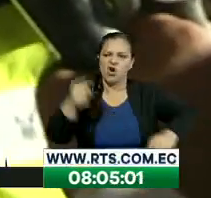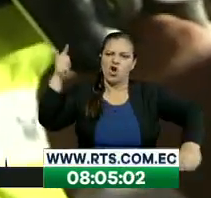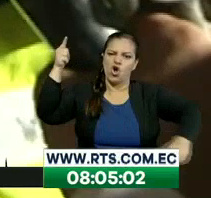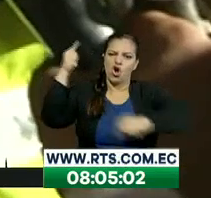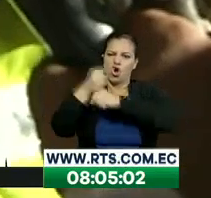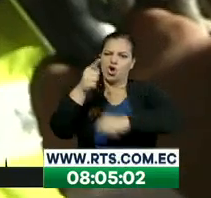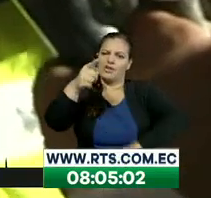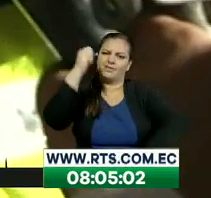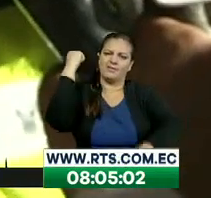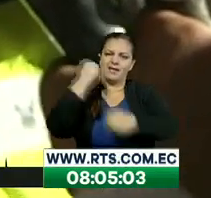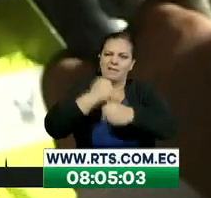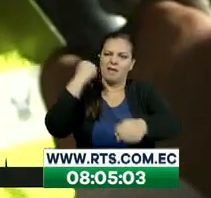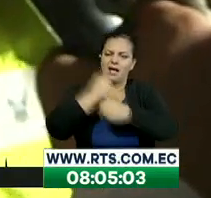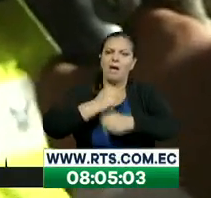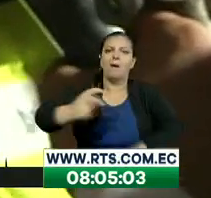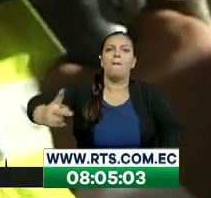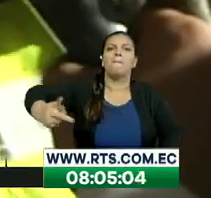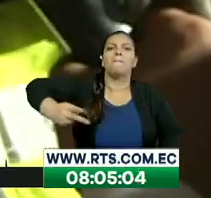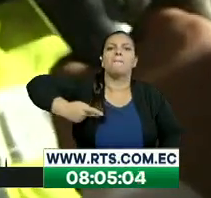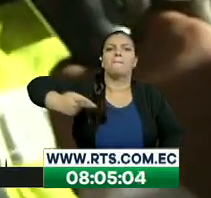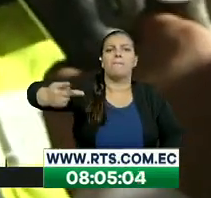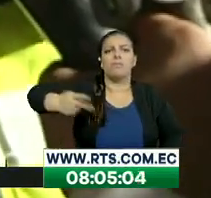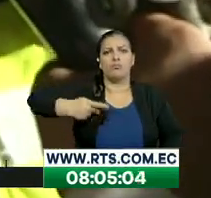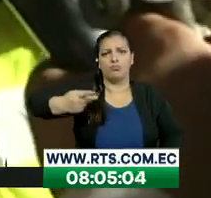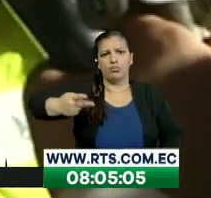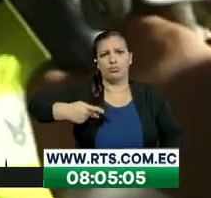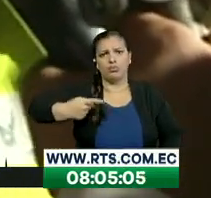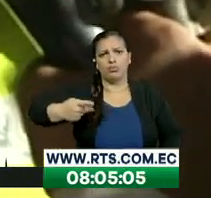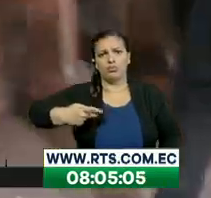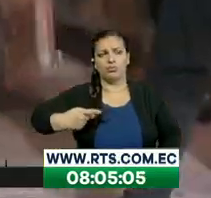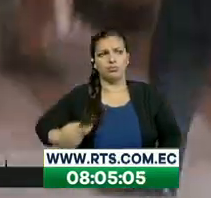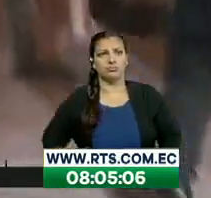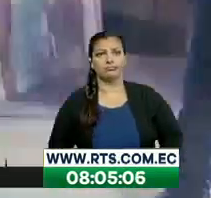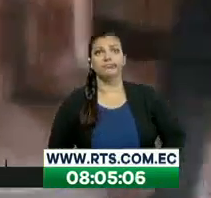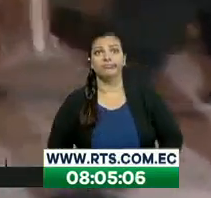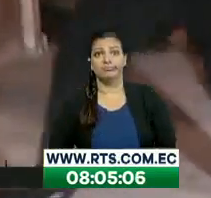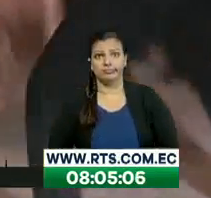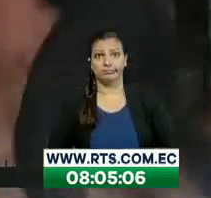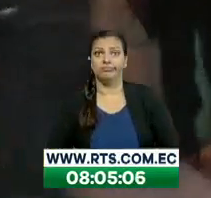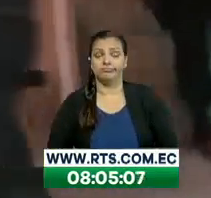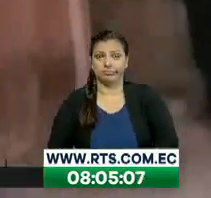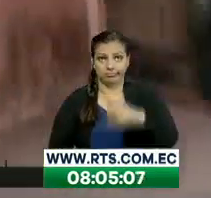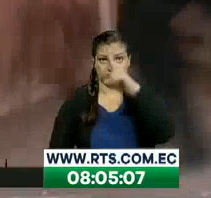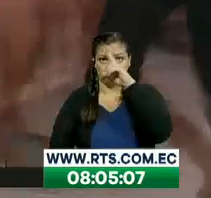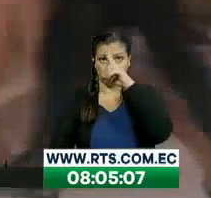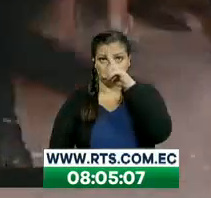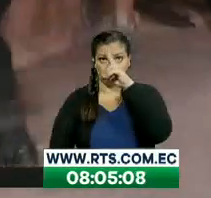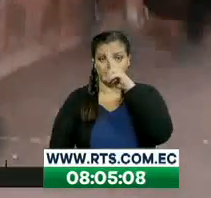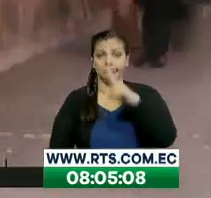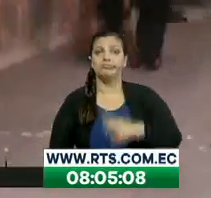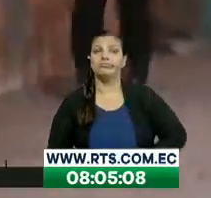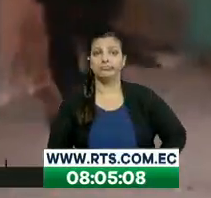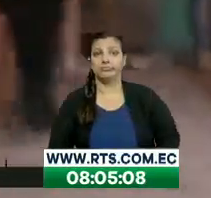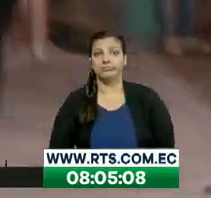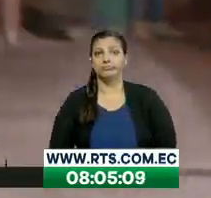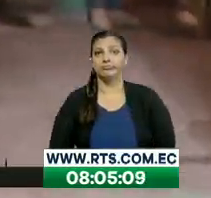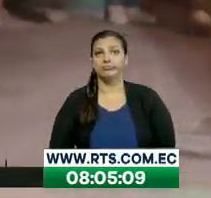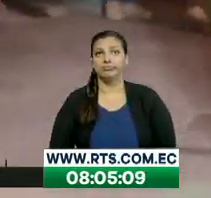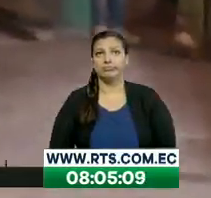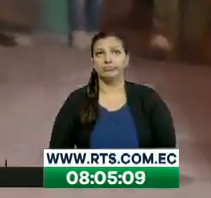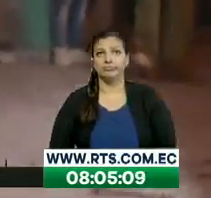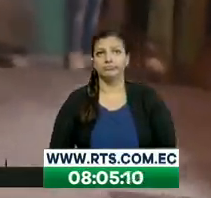tipo de explotación sexual y a los hombres explotación laboral. El operativo se efectuó